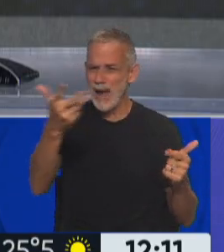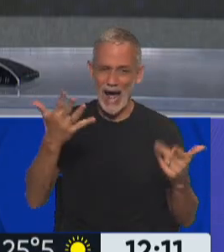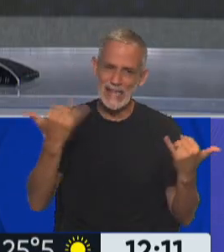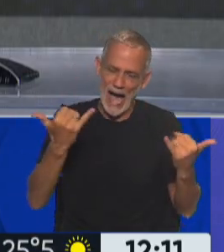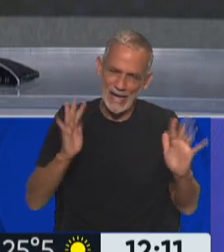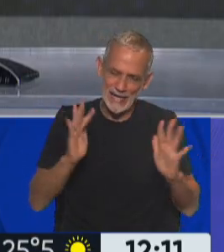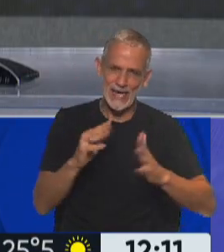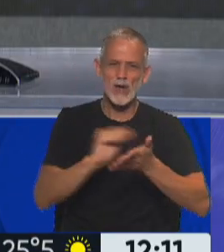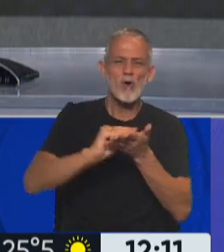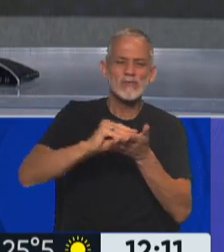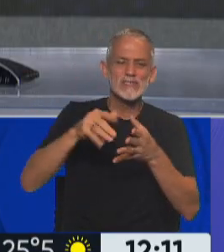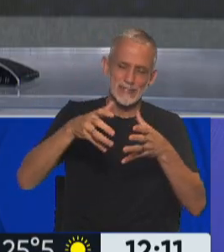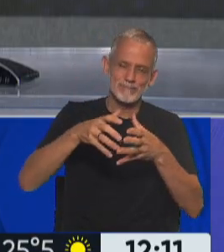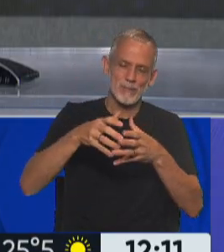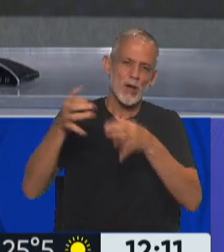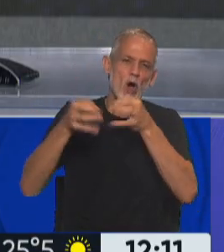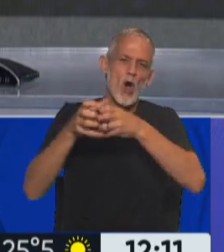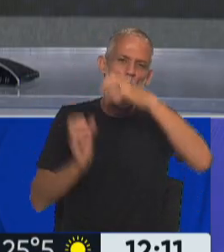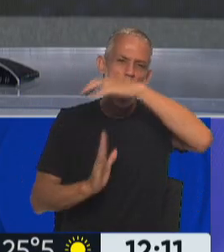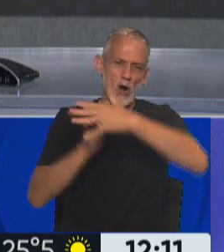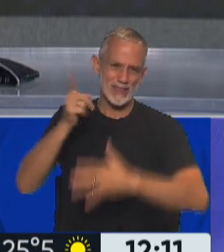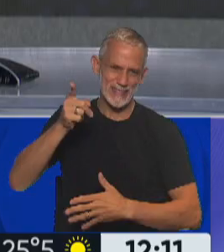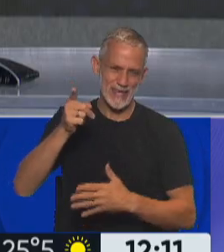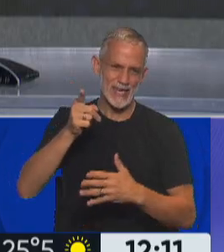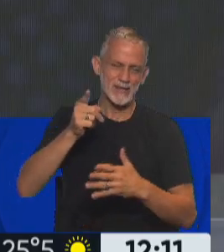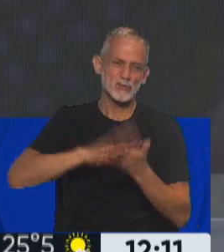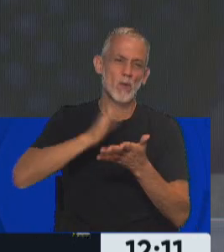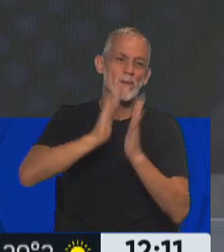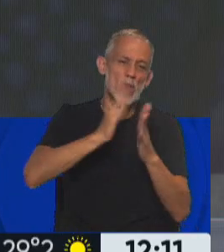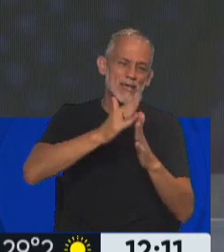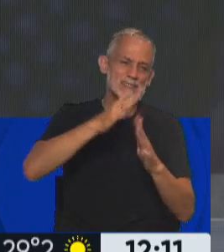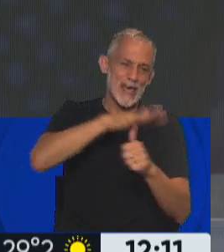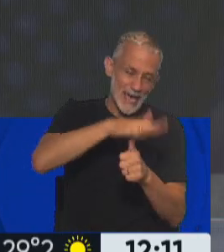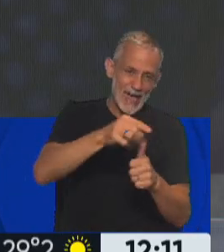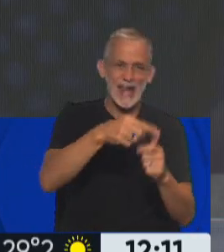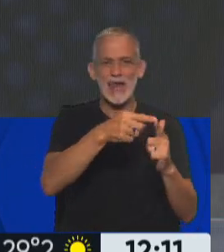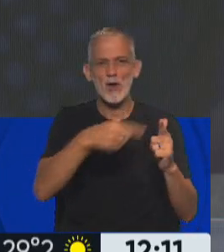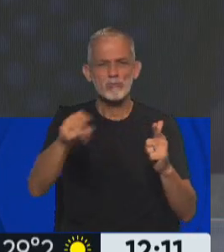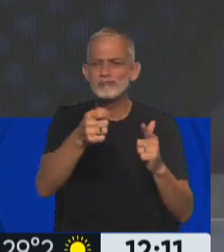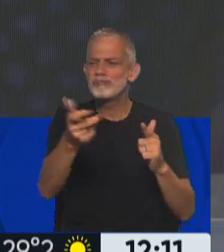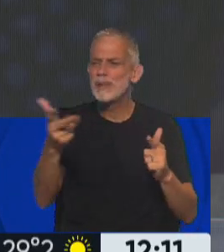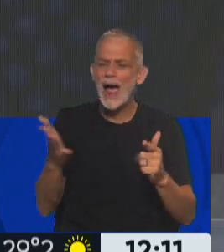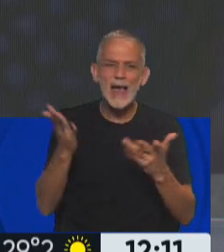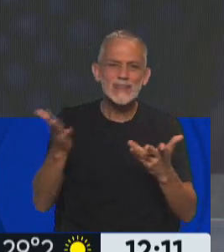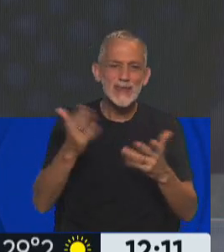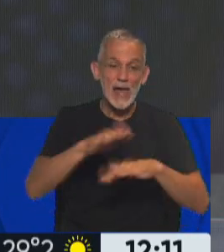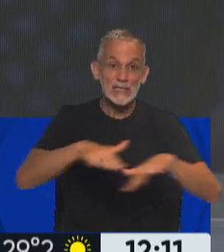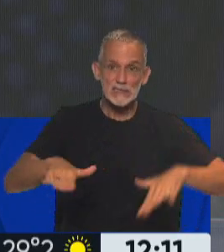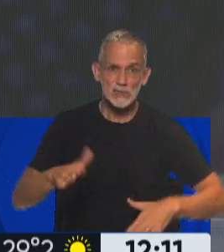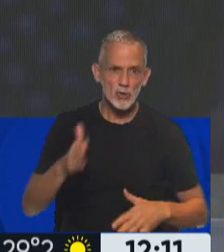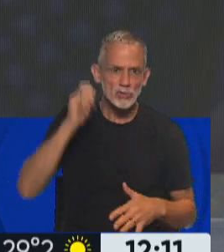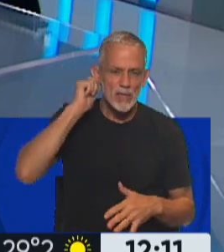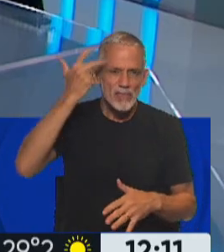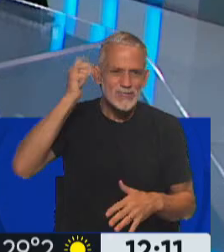de las oficinas, por ejemplo, de la Corte Suprema de Justicia de la Nación, la violencia de género, la Oficina de Violencia de Género, que da cuenta de la cantidad de chicos y chicas menores